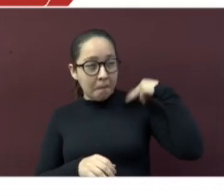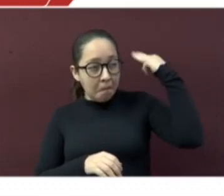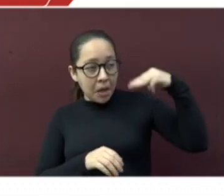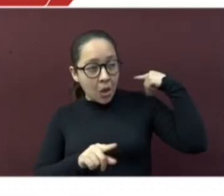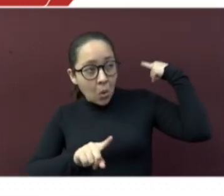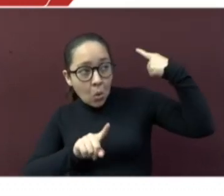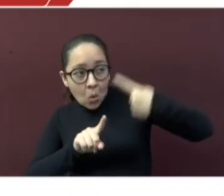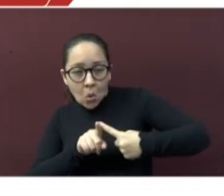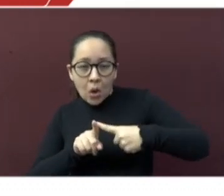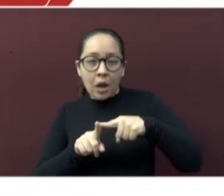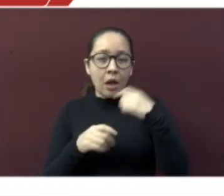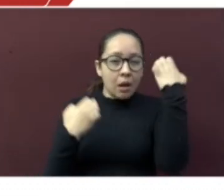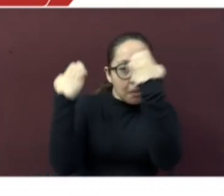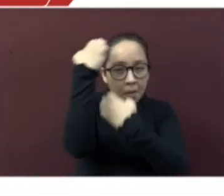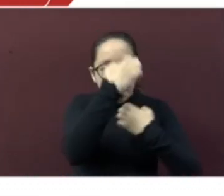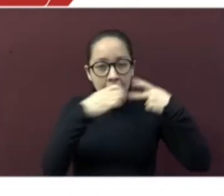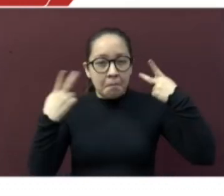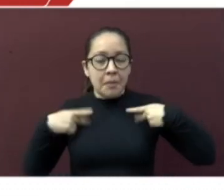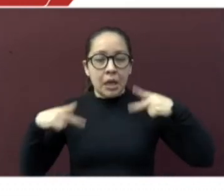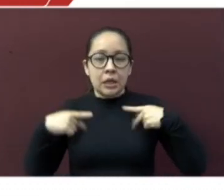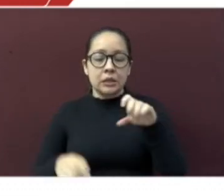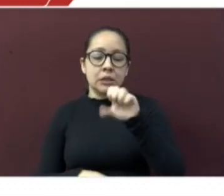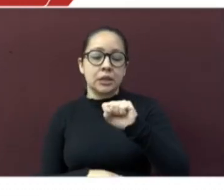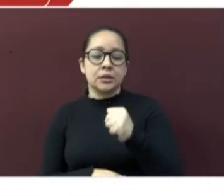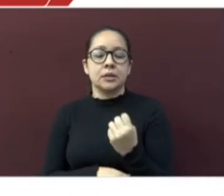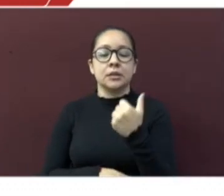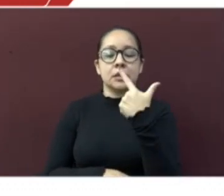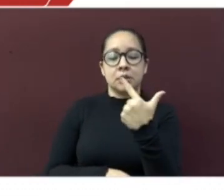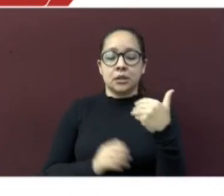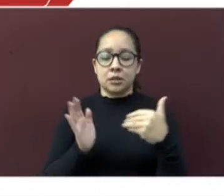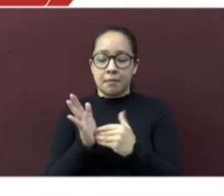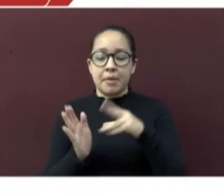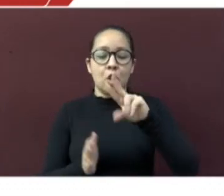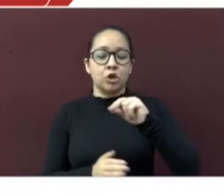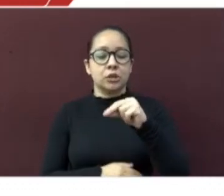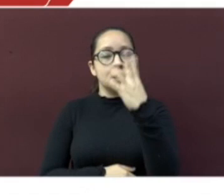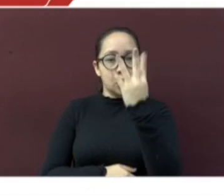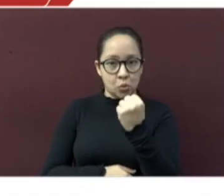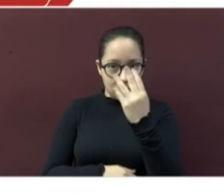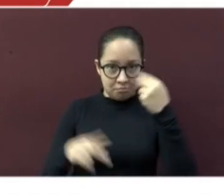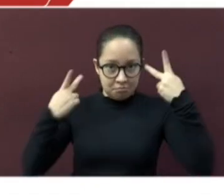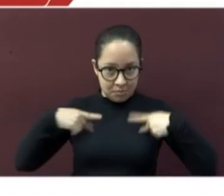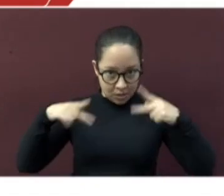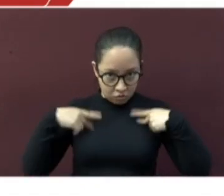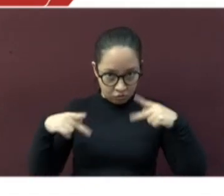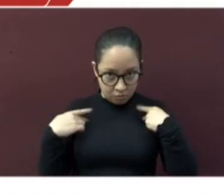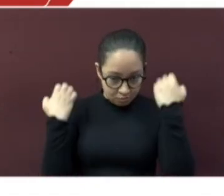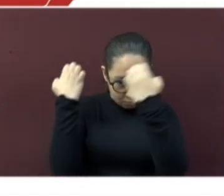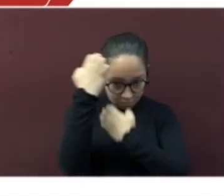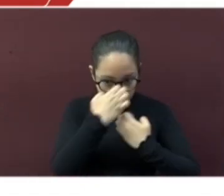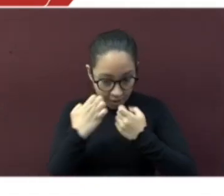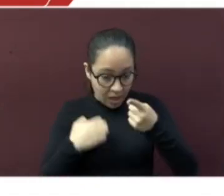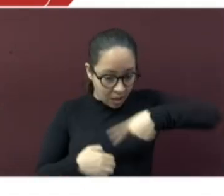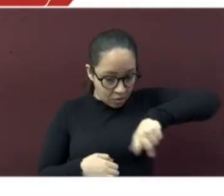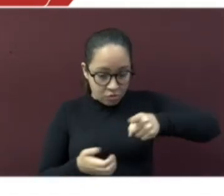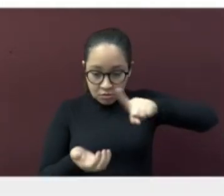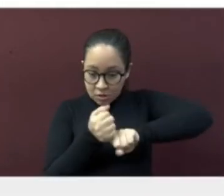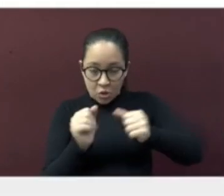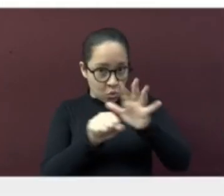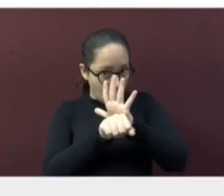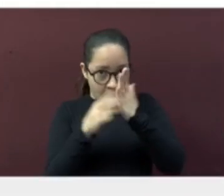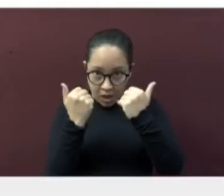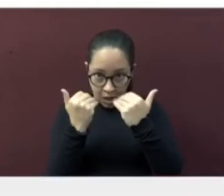se han estudiado 67 mil 89 casos con resultado negativo 21